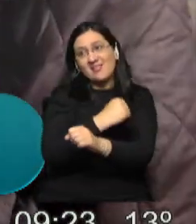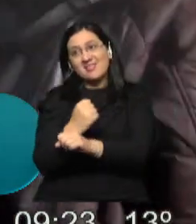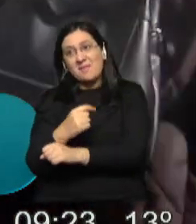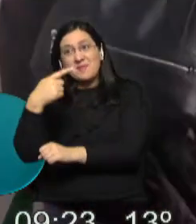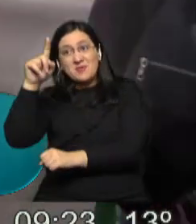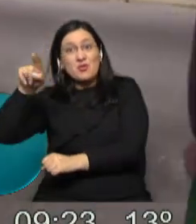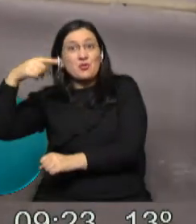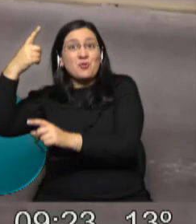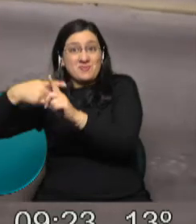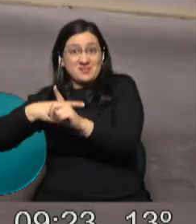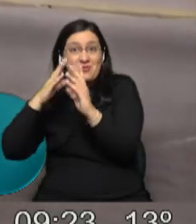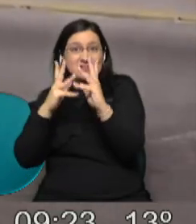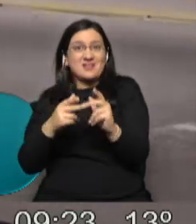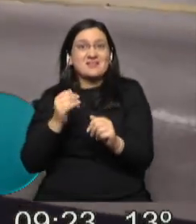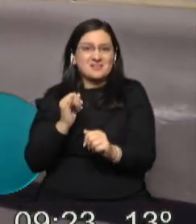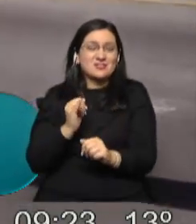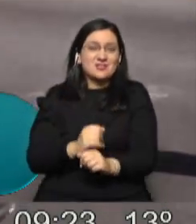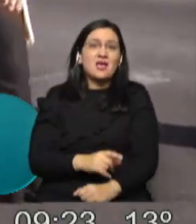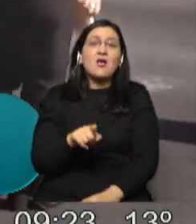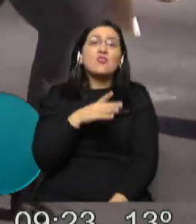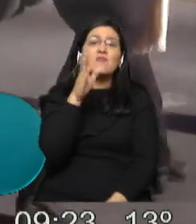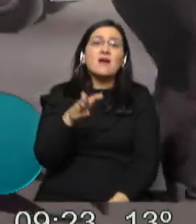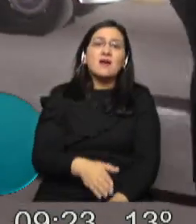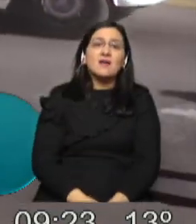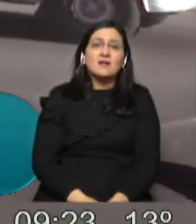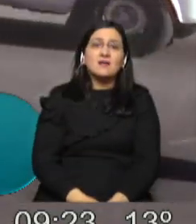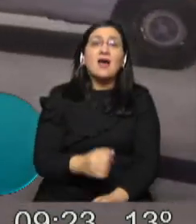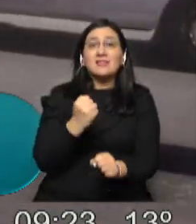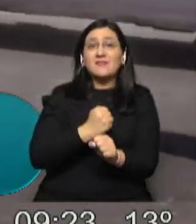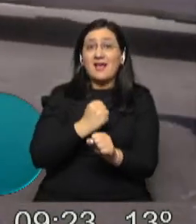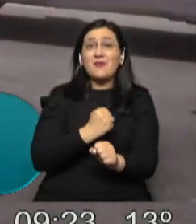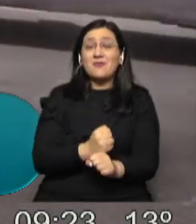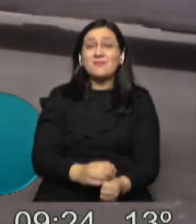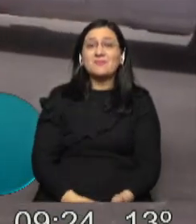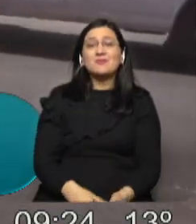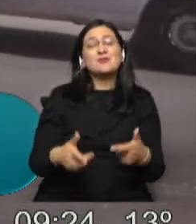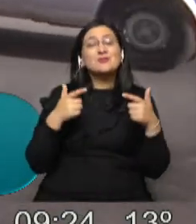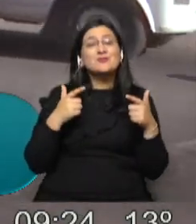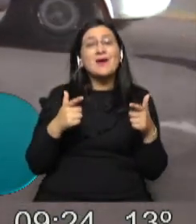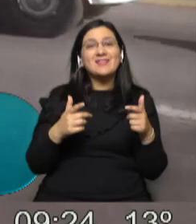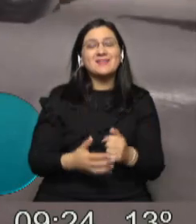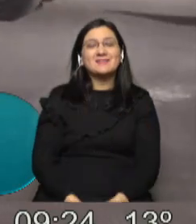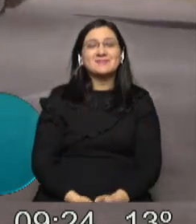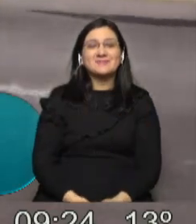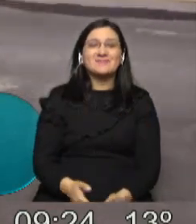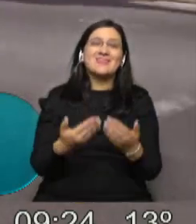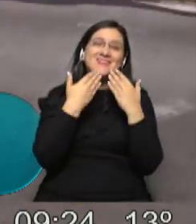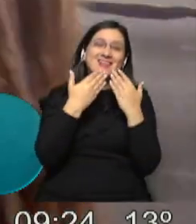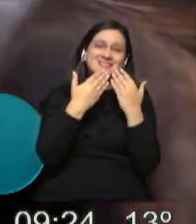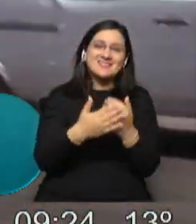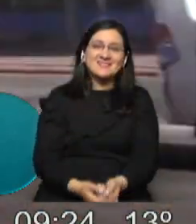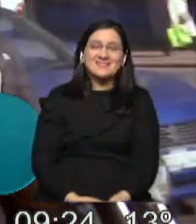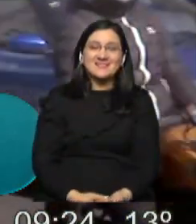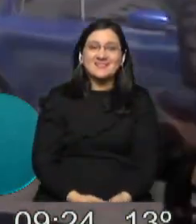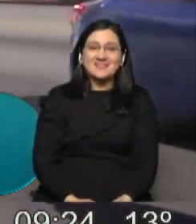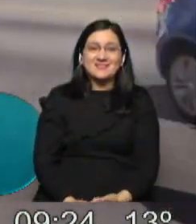Sí, sí, sí. Bueno, que tenga una buena jornada. ¿Hacia dónde se dirigía? ¿Podemos saber? Hacia el trabajo. Bueno, éxitos en su jornada laboral. Vamos arriba. Chao, gracias. Y en la